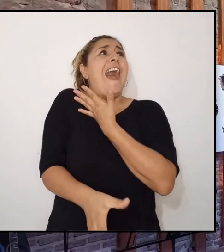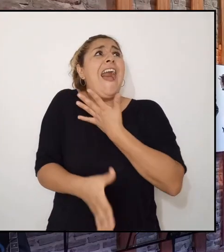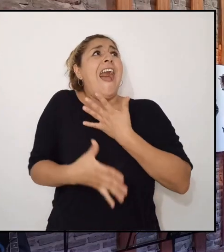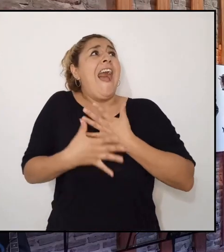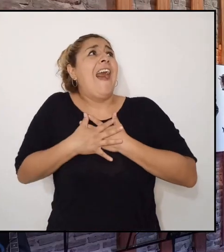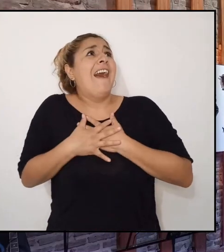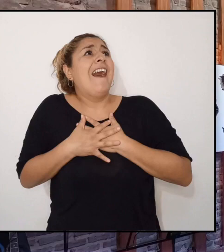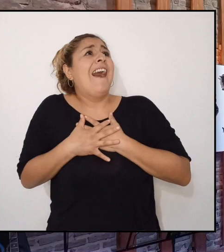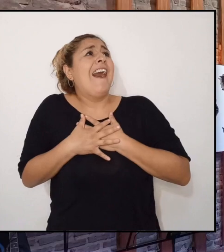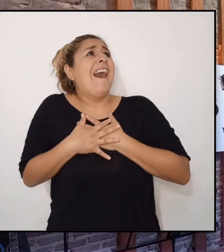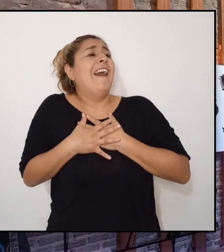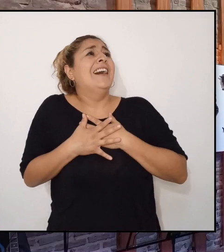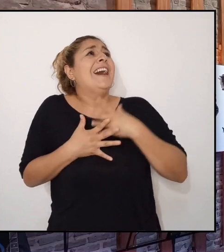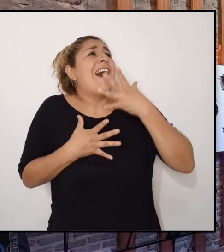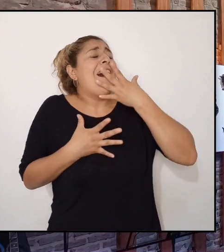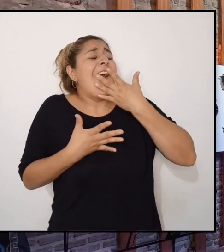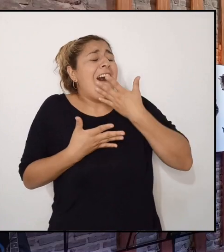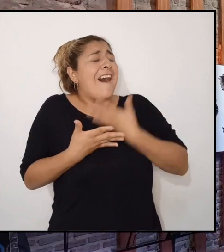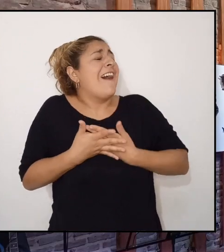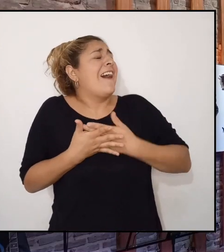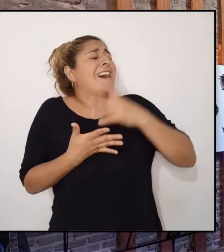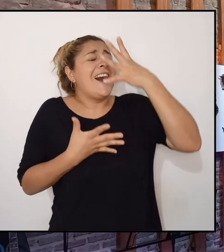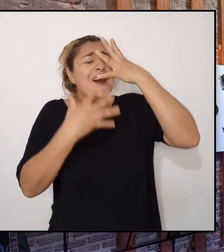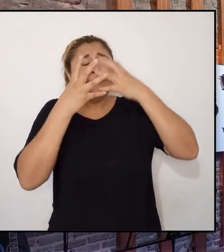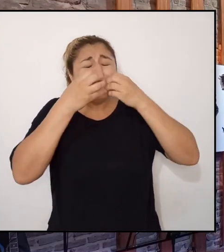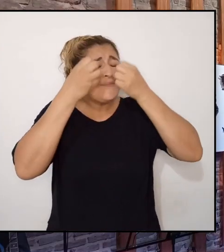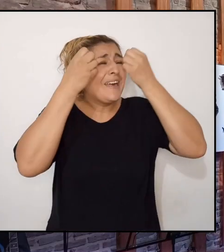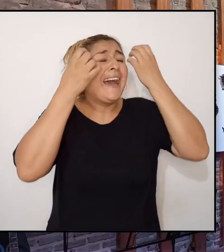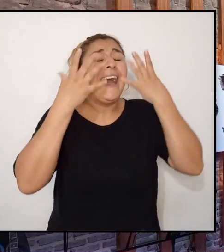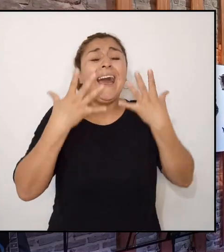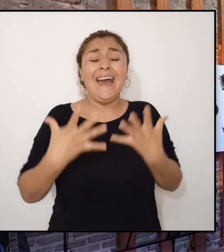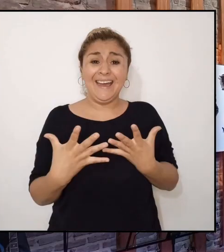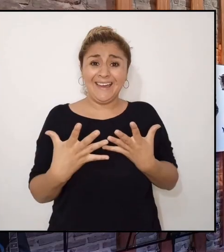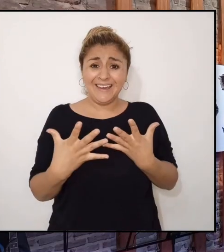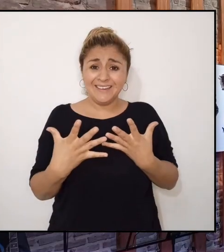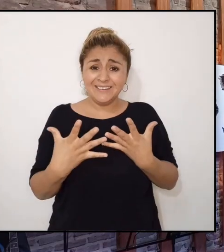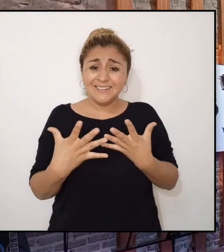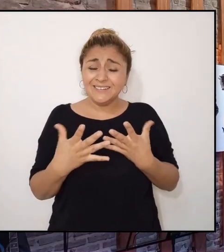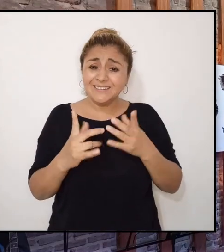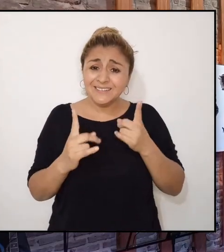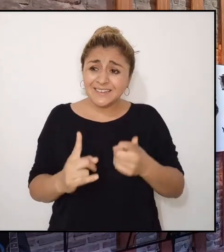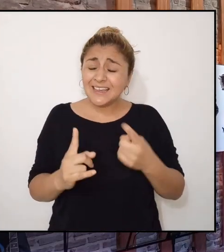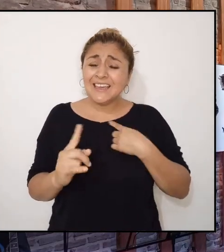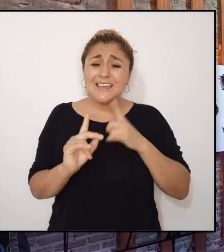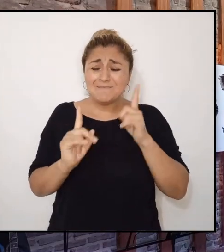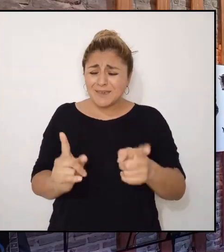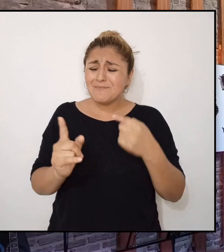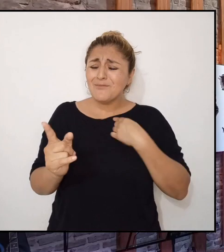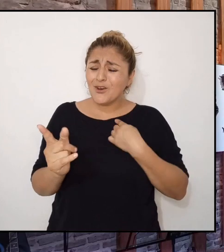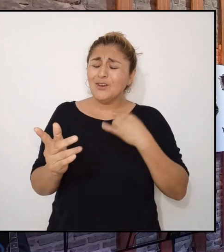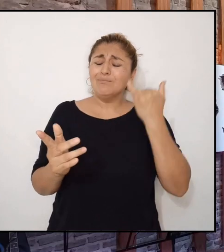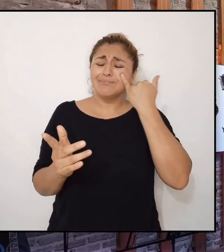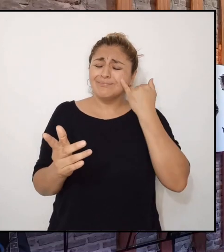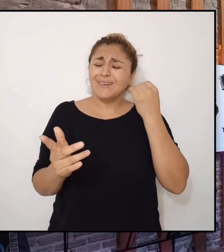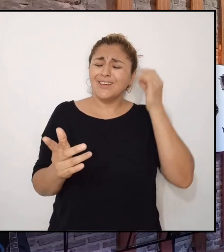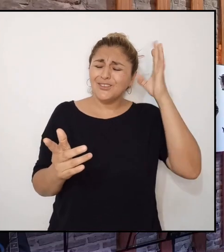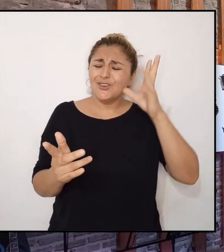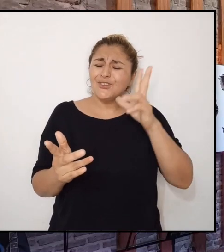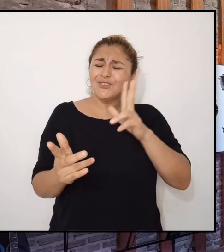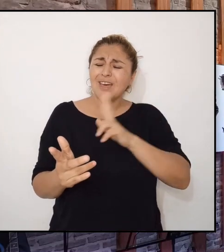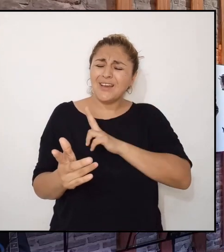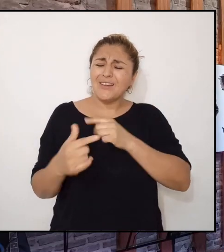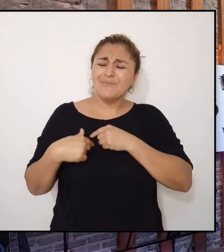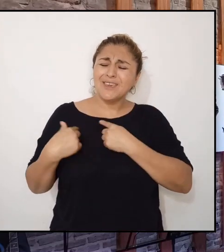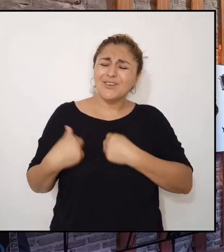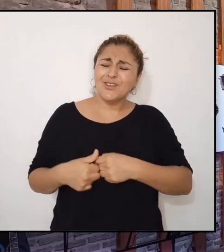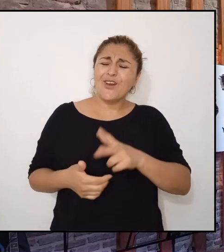Estoy maravillado. Y esto es lo que Dios hablaba en mi corazón en este tiempo. Decía, ¿cuántos cristianos